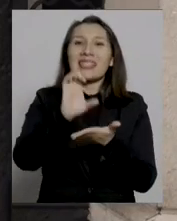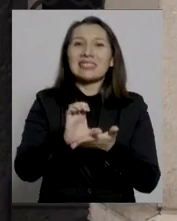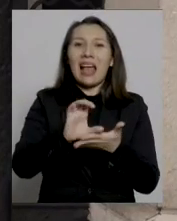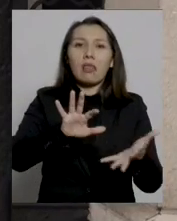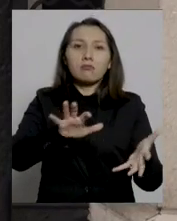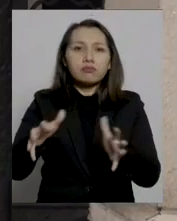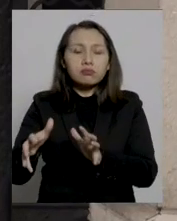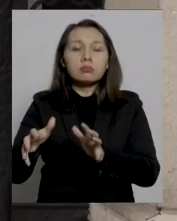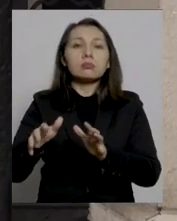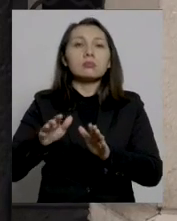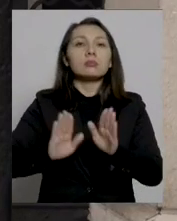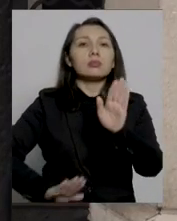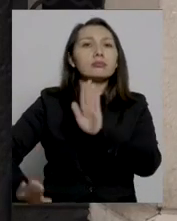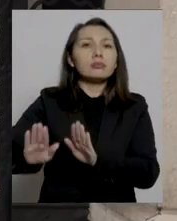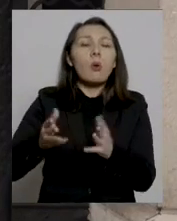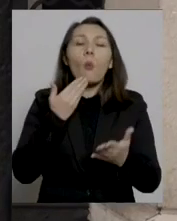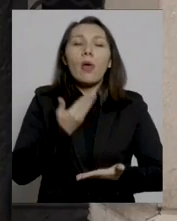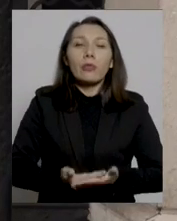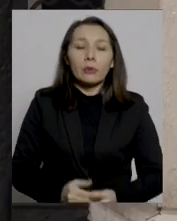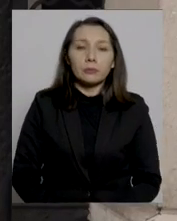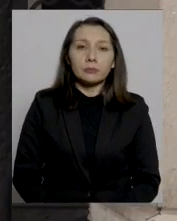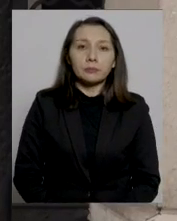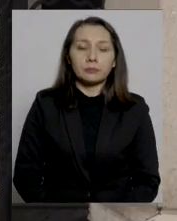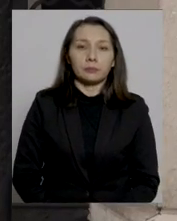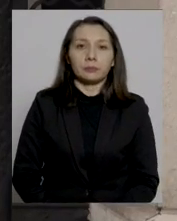excepción, el día que parte?